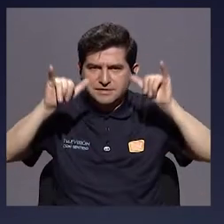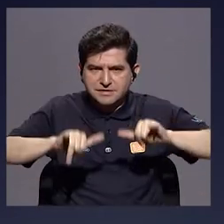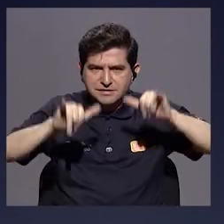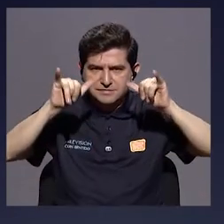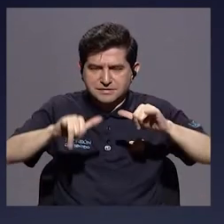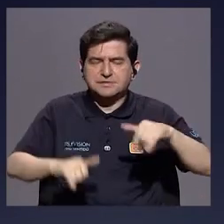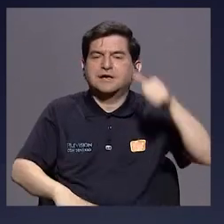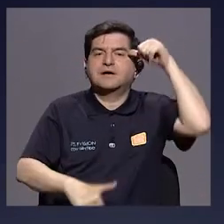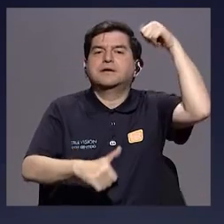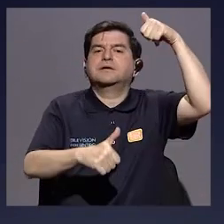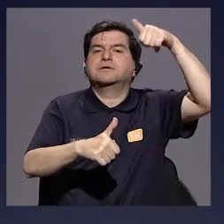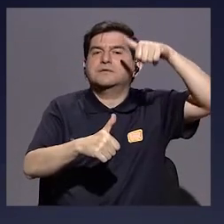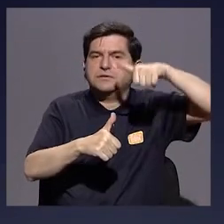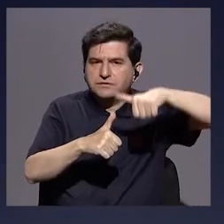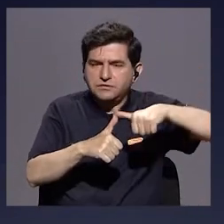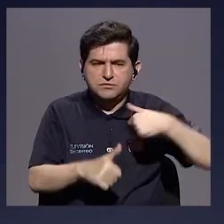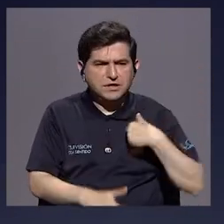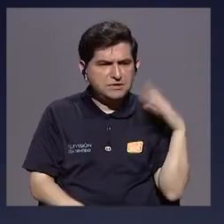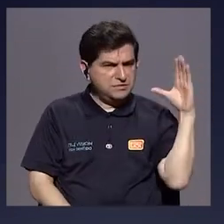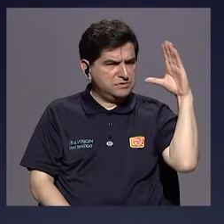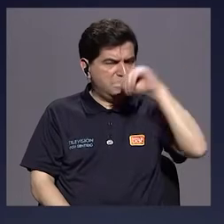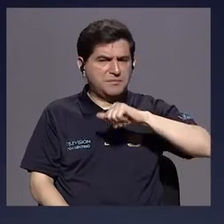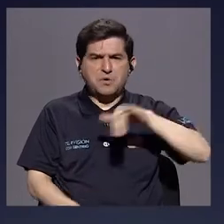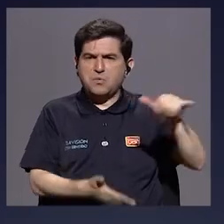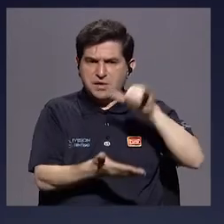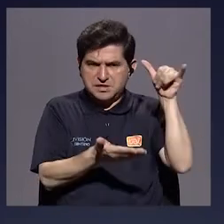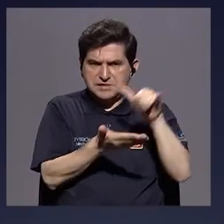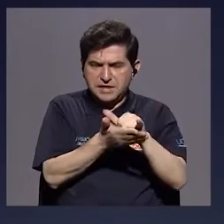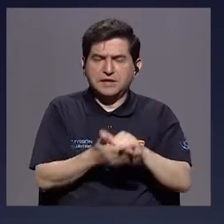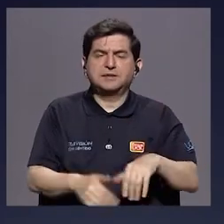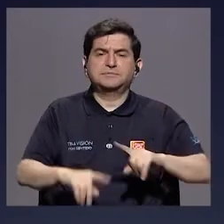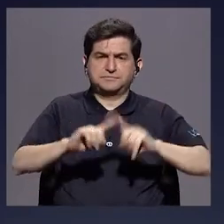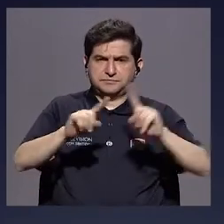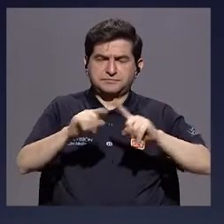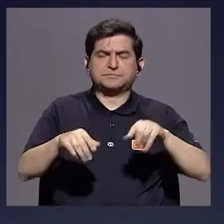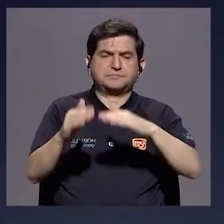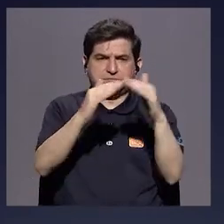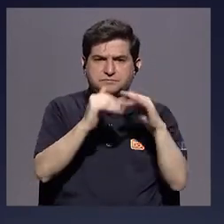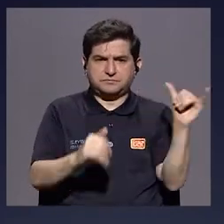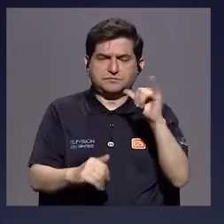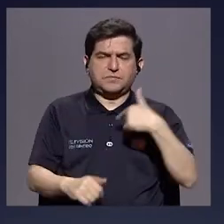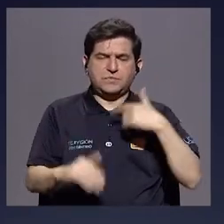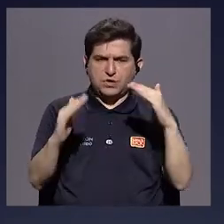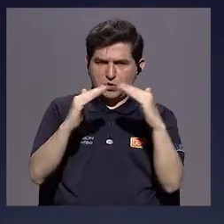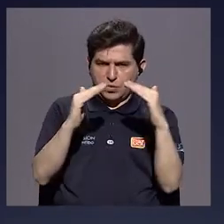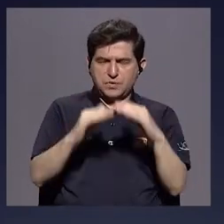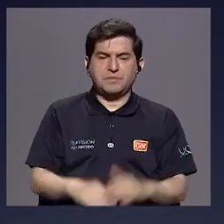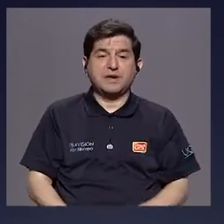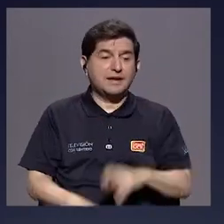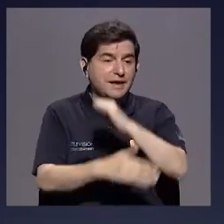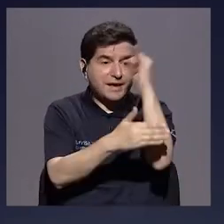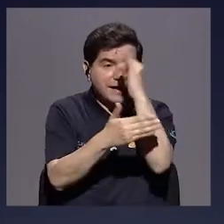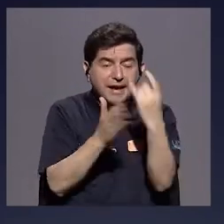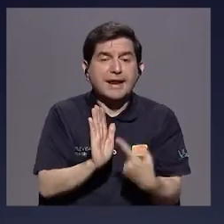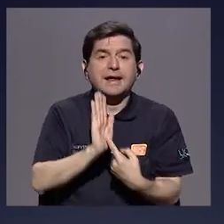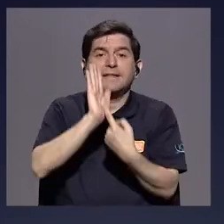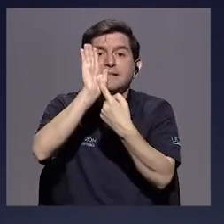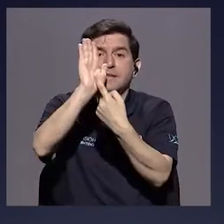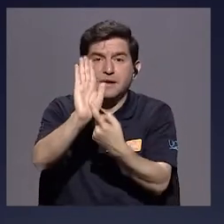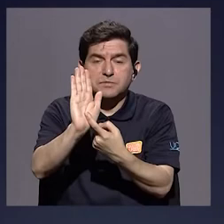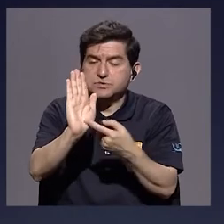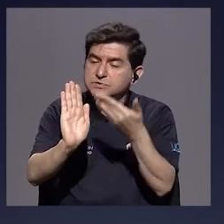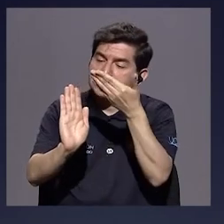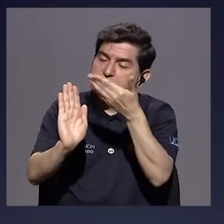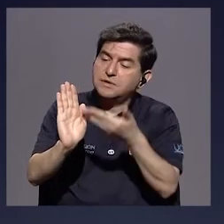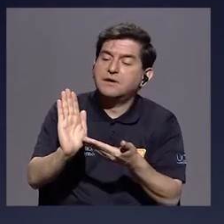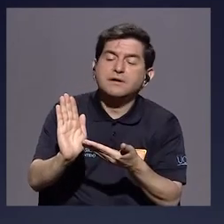cuenta y lo he visto no solo a quien sea no sé si en otras ciudades que he vivido es que este arte que se exponga